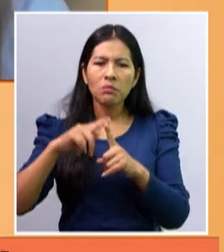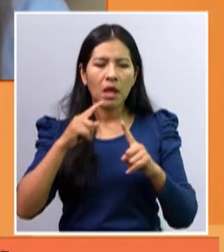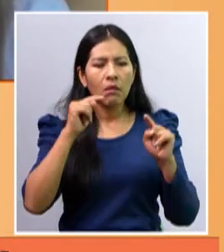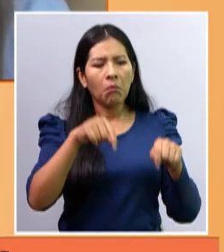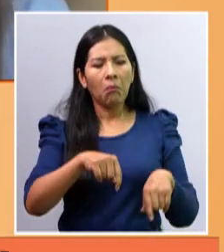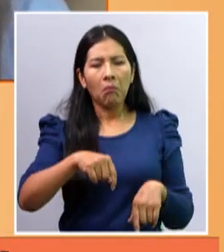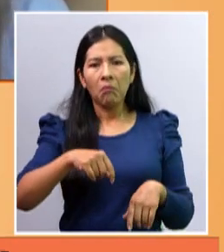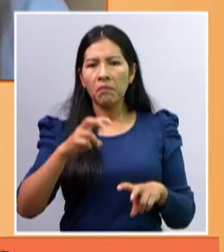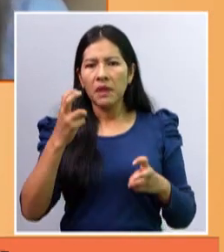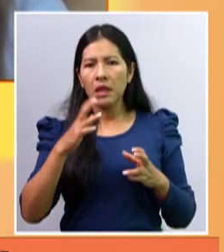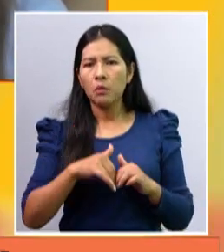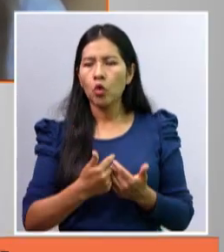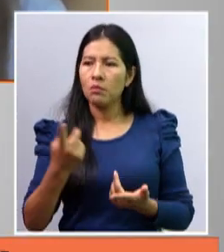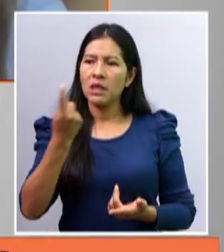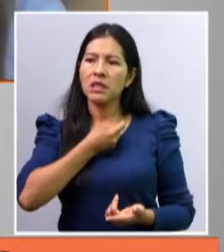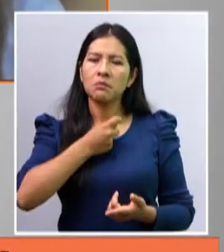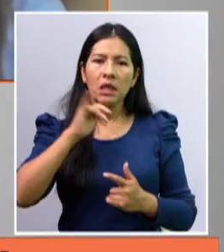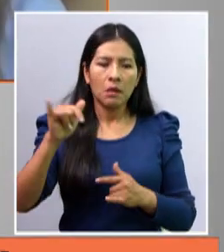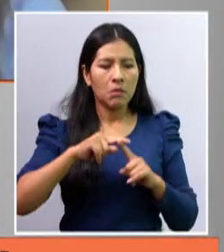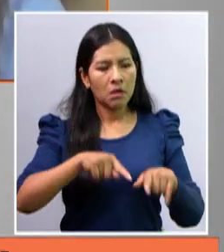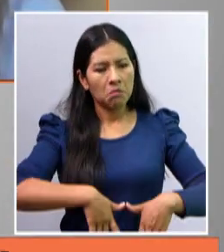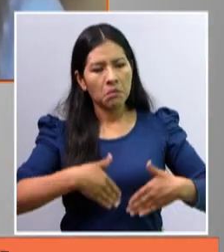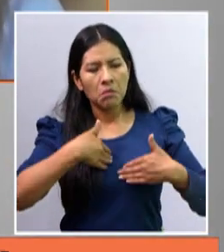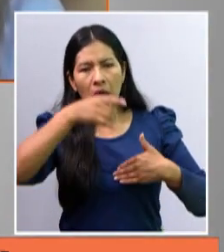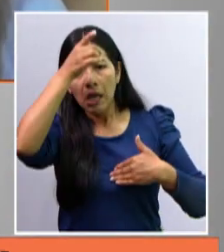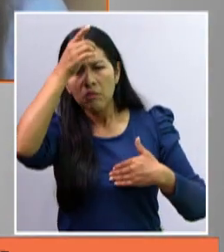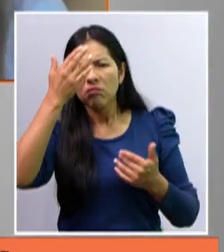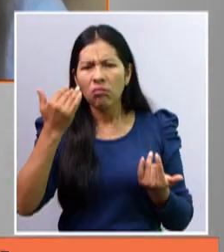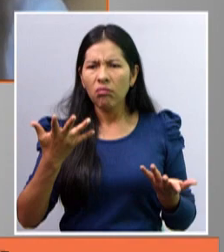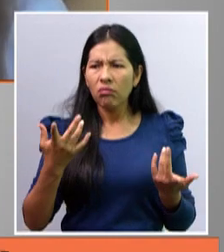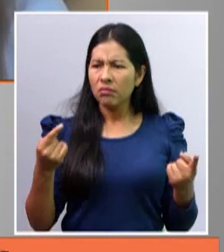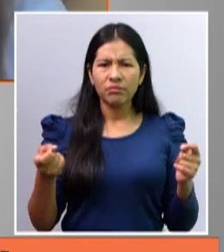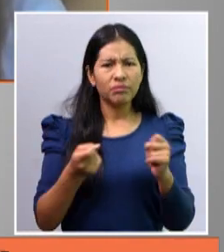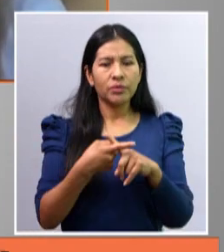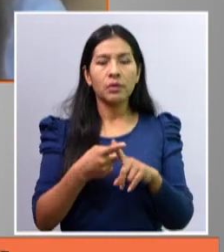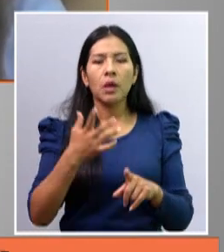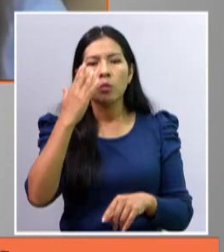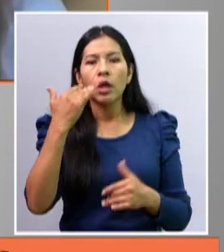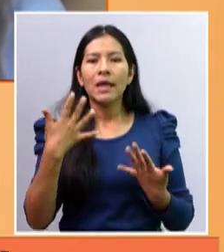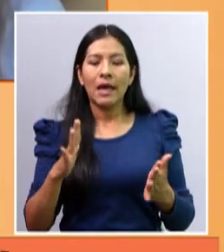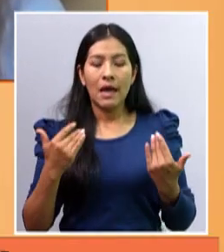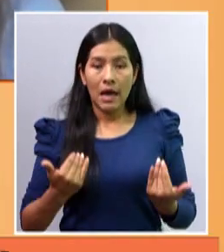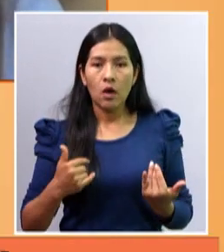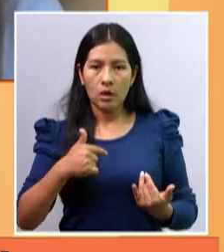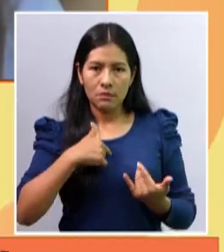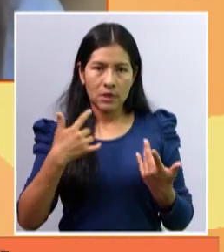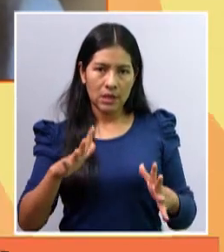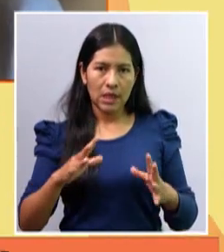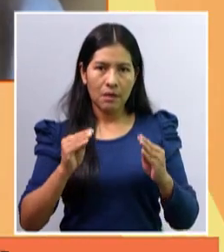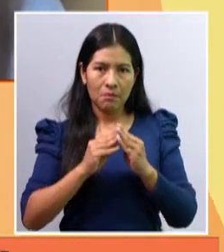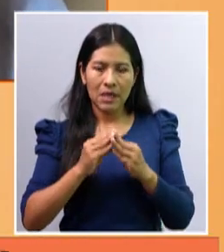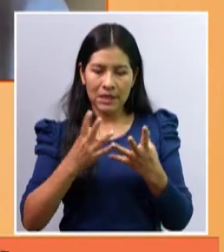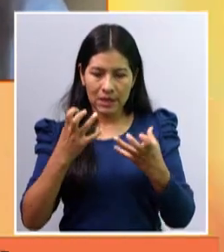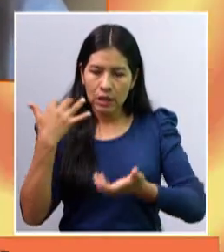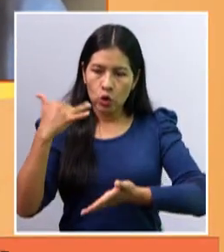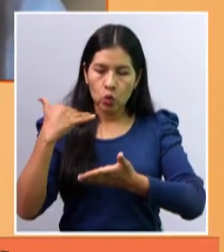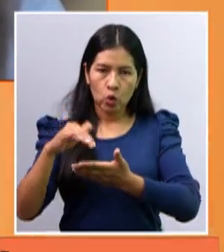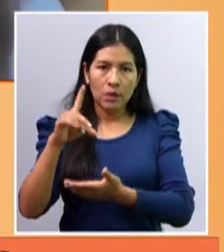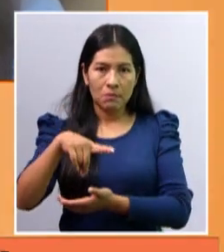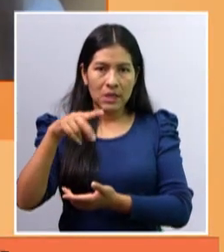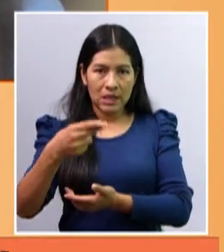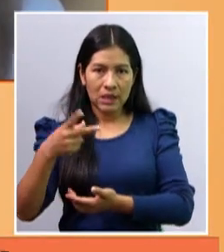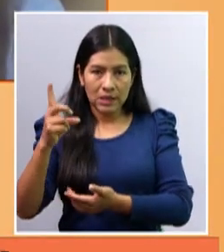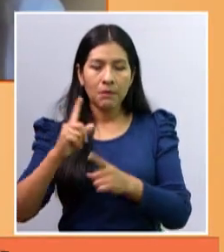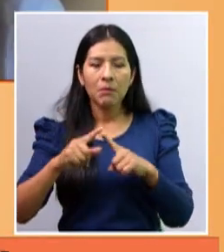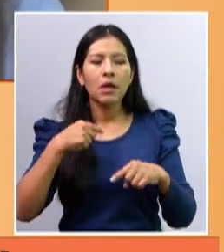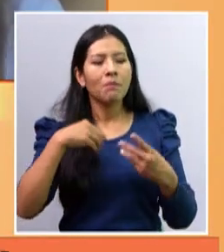estoy en un doctorado en España y estoy en Alemania el tema es que he sido aceptada ahora para hacer un Estancia doctoral en la universidad